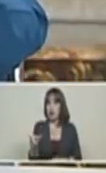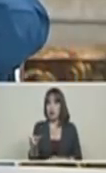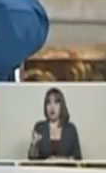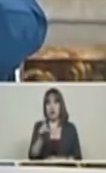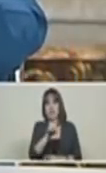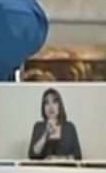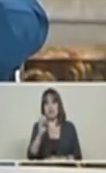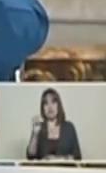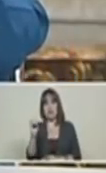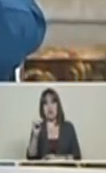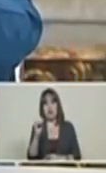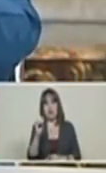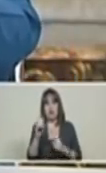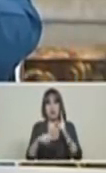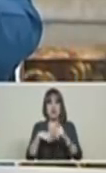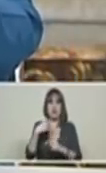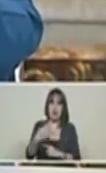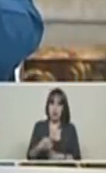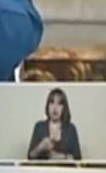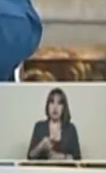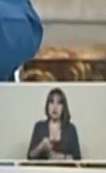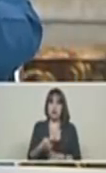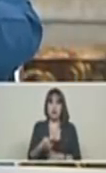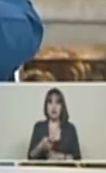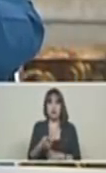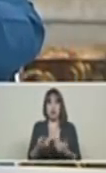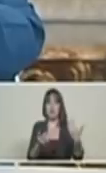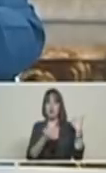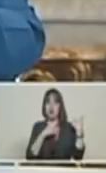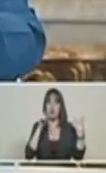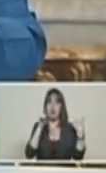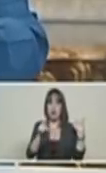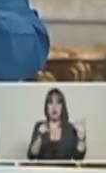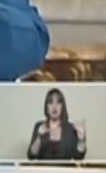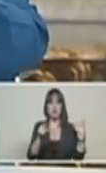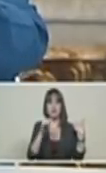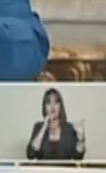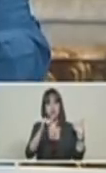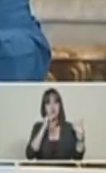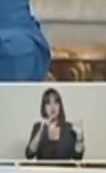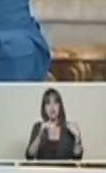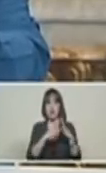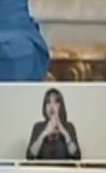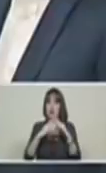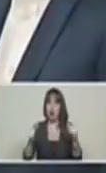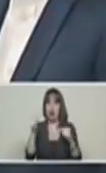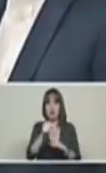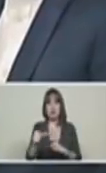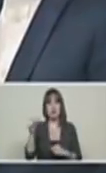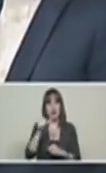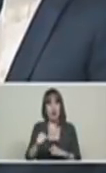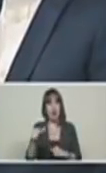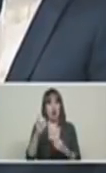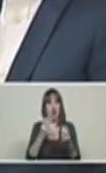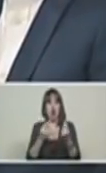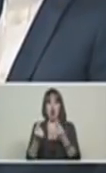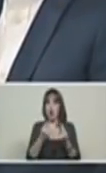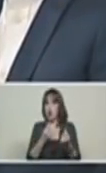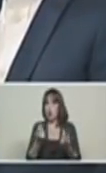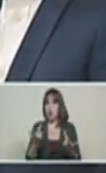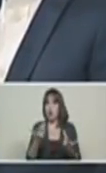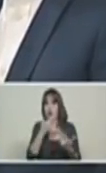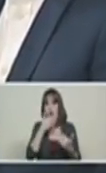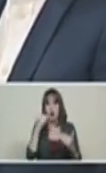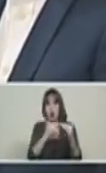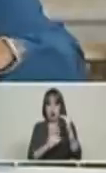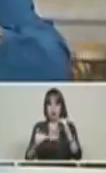100. Pero Morales, yo lo encargo a usted. Usted me mantiene informado toda la semana para ir mejorando eso y